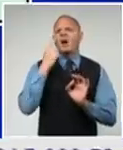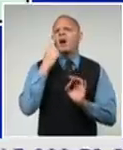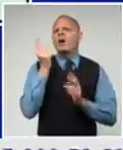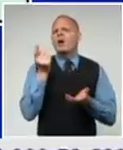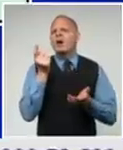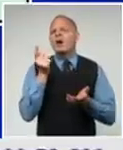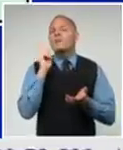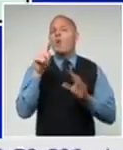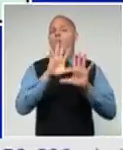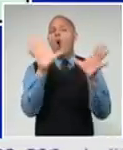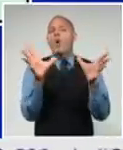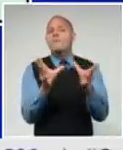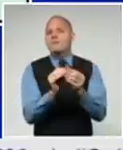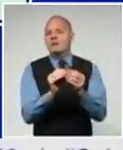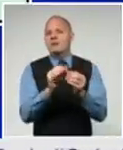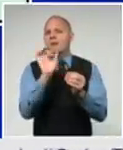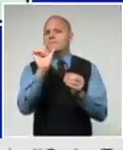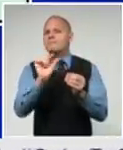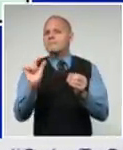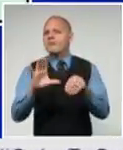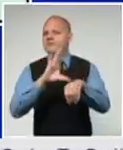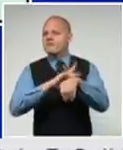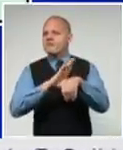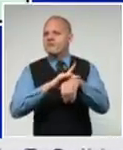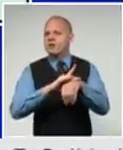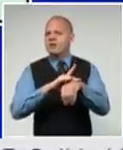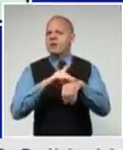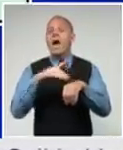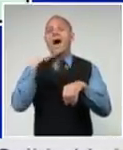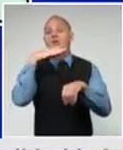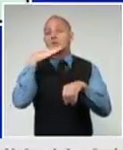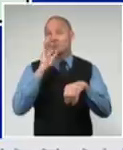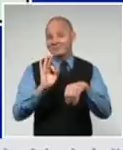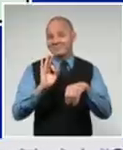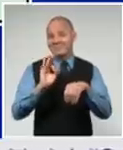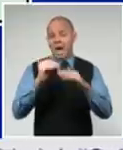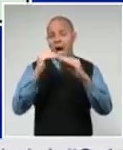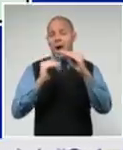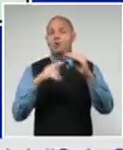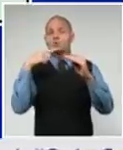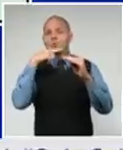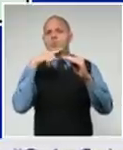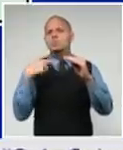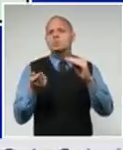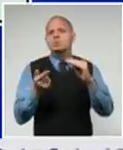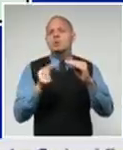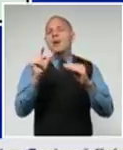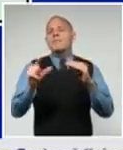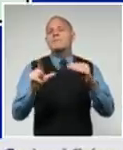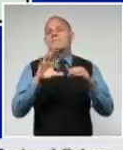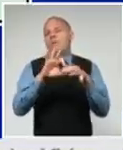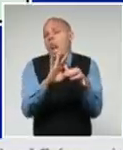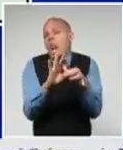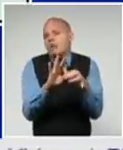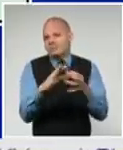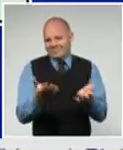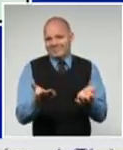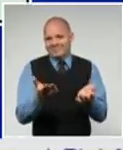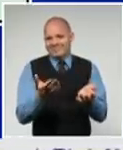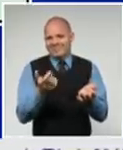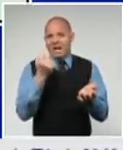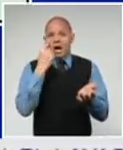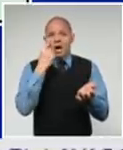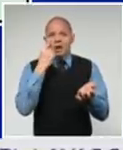enfermos, que está en azul, y los que están en terapia. Y pueden apreciar cómo hubo un